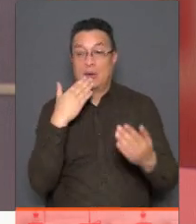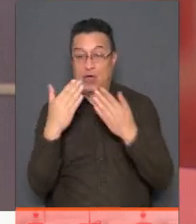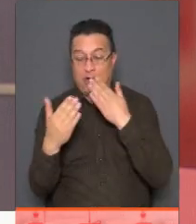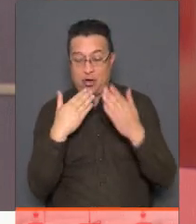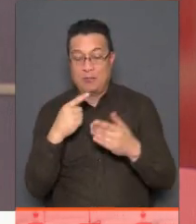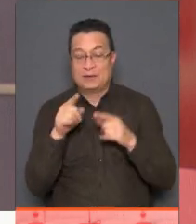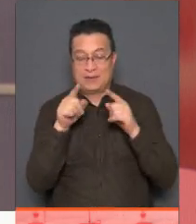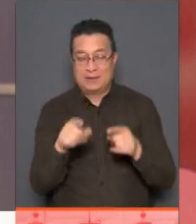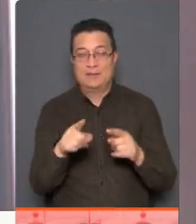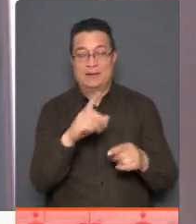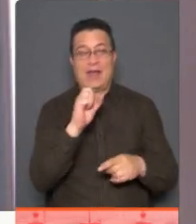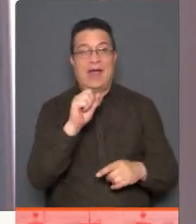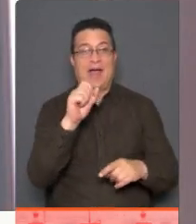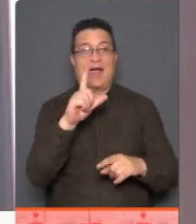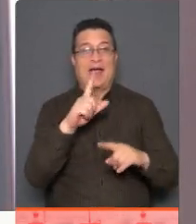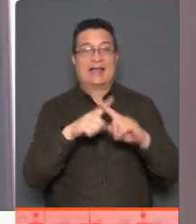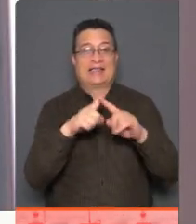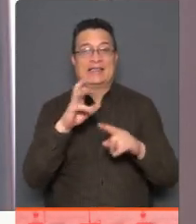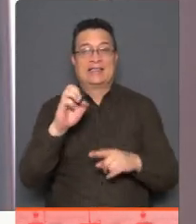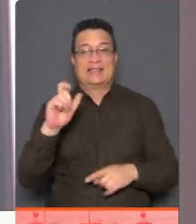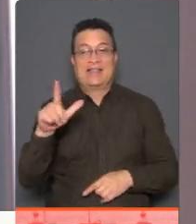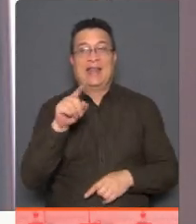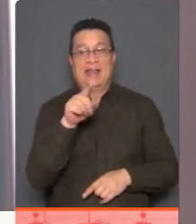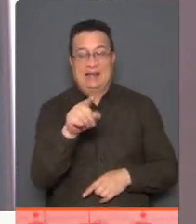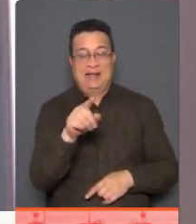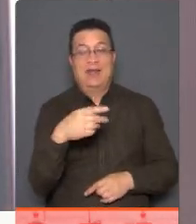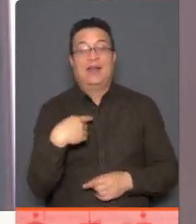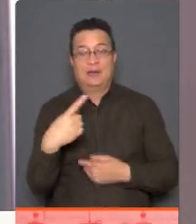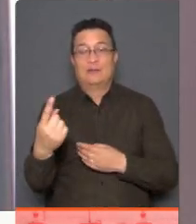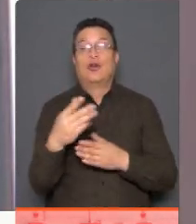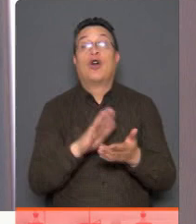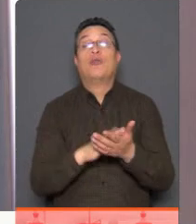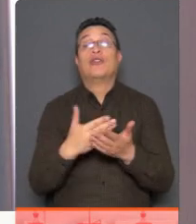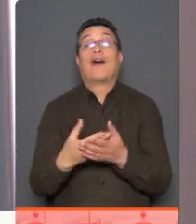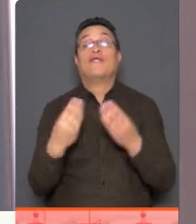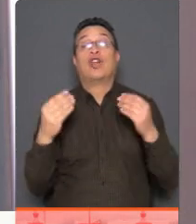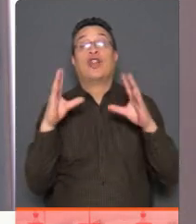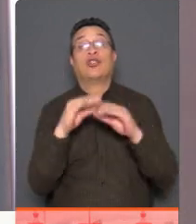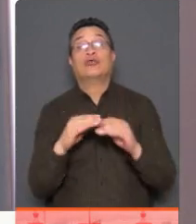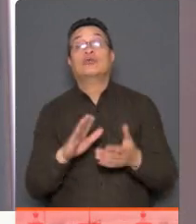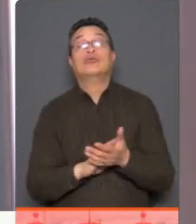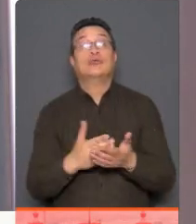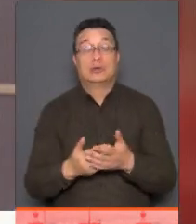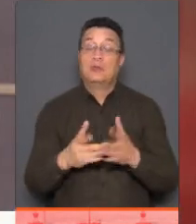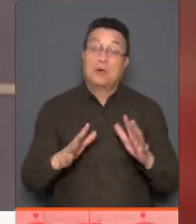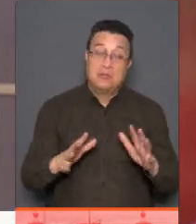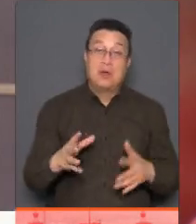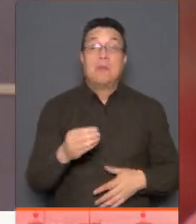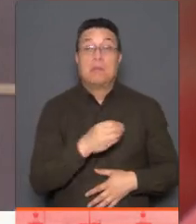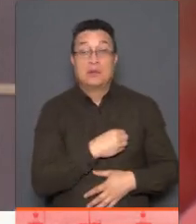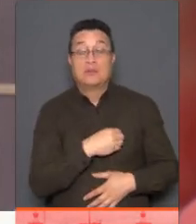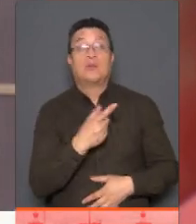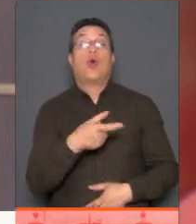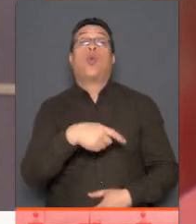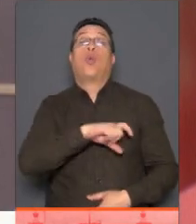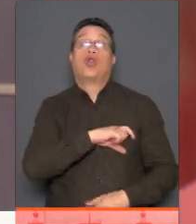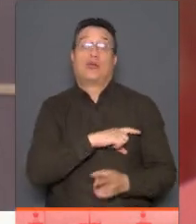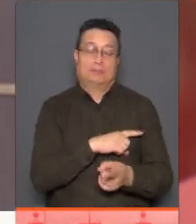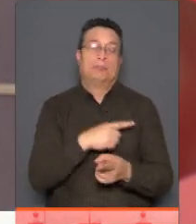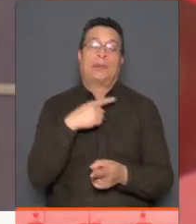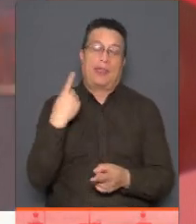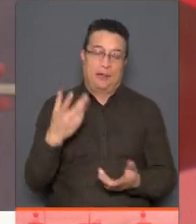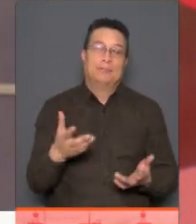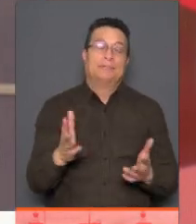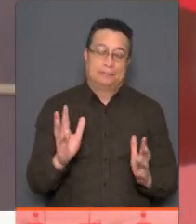noche junto a Axel Callís, director de Tu Influyex. ¿Cómo estás? Buenas noches. Ahí. Más o menos, triste por la Unión Española, yo sé, sí. Pero dejemos ese